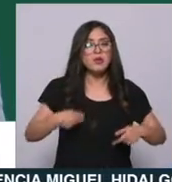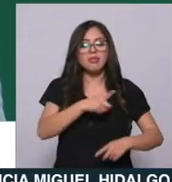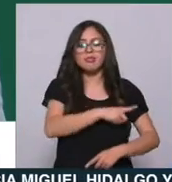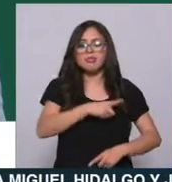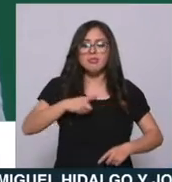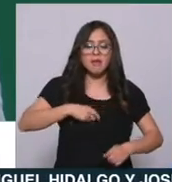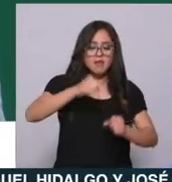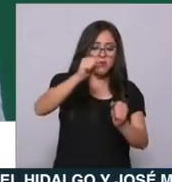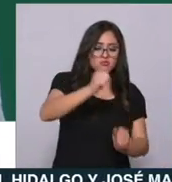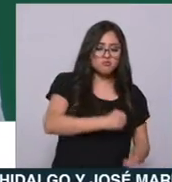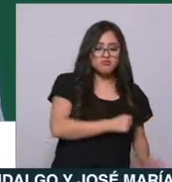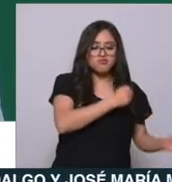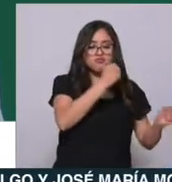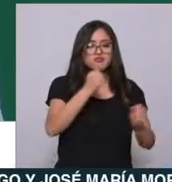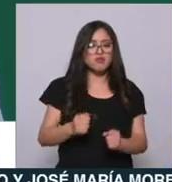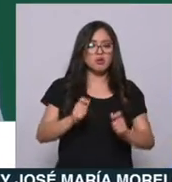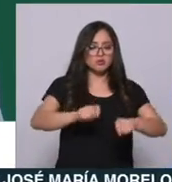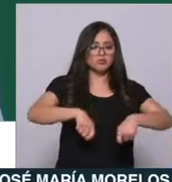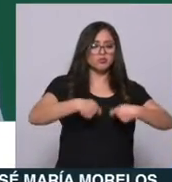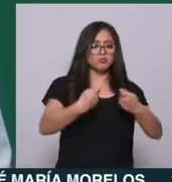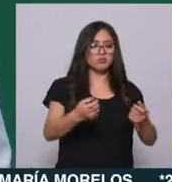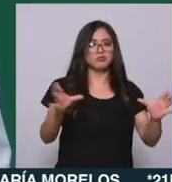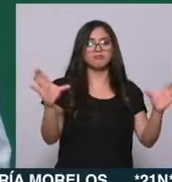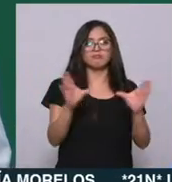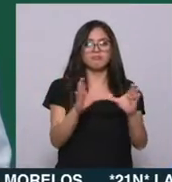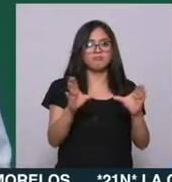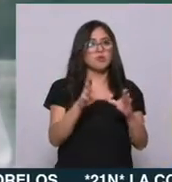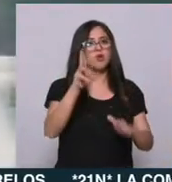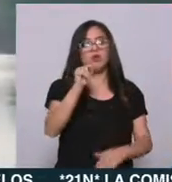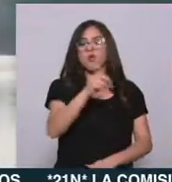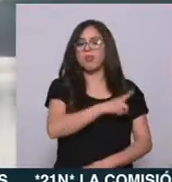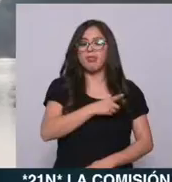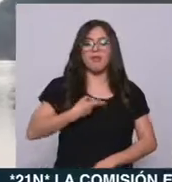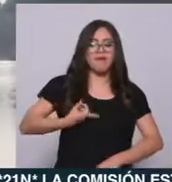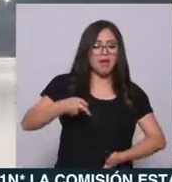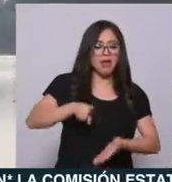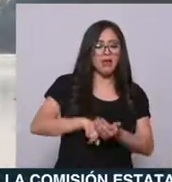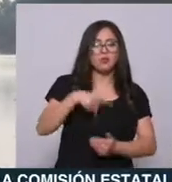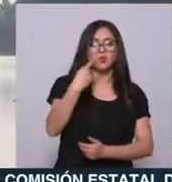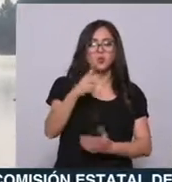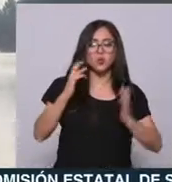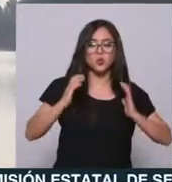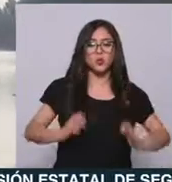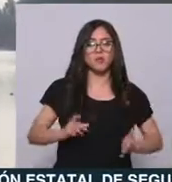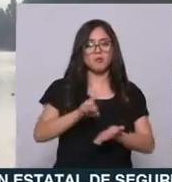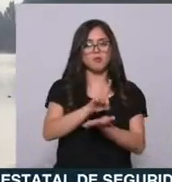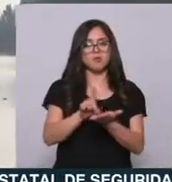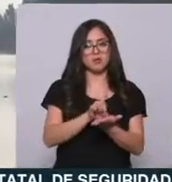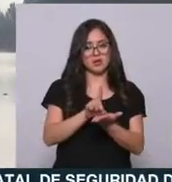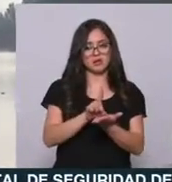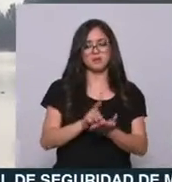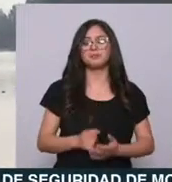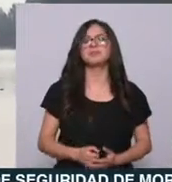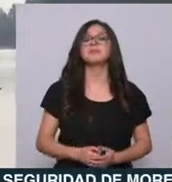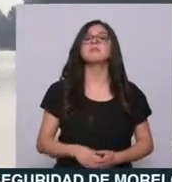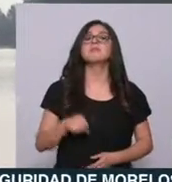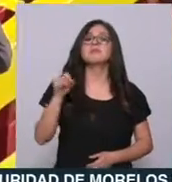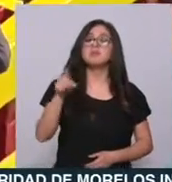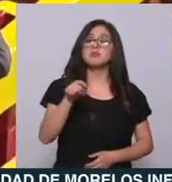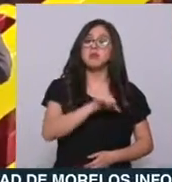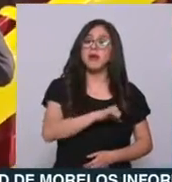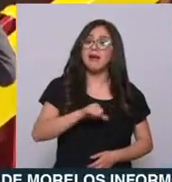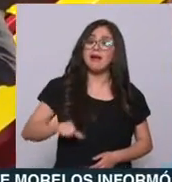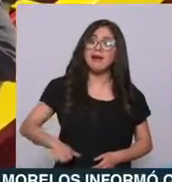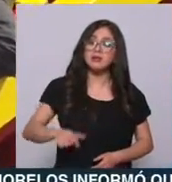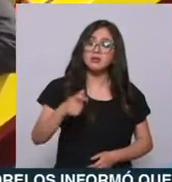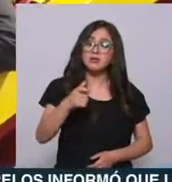certificado, libre del consumo de drogas. Asimismo, el alcalde Juan Carlos Acosta anunció